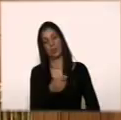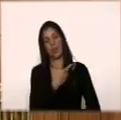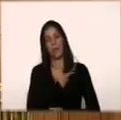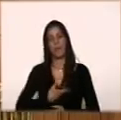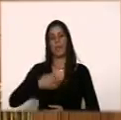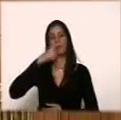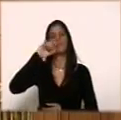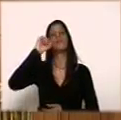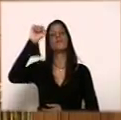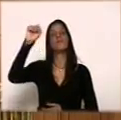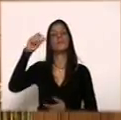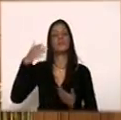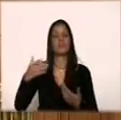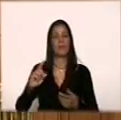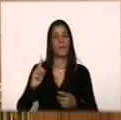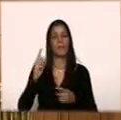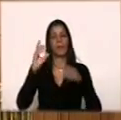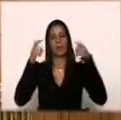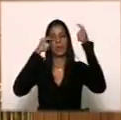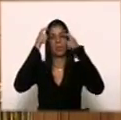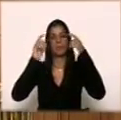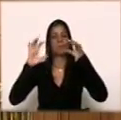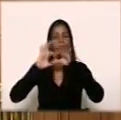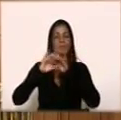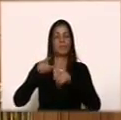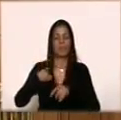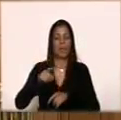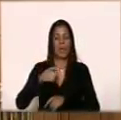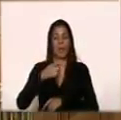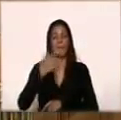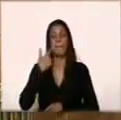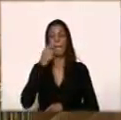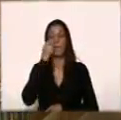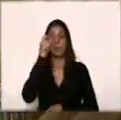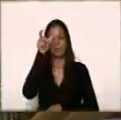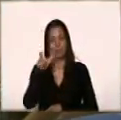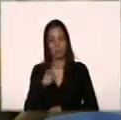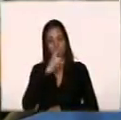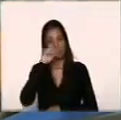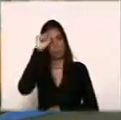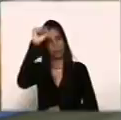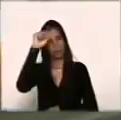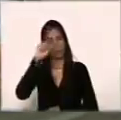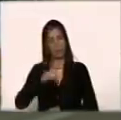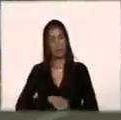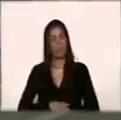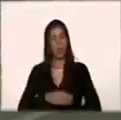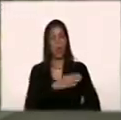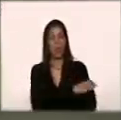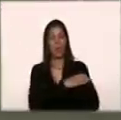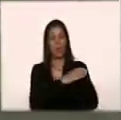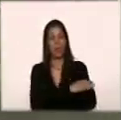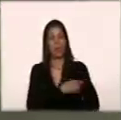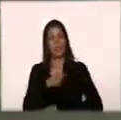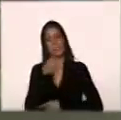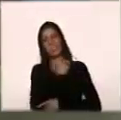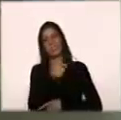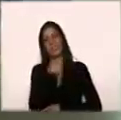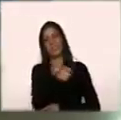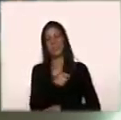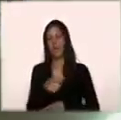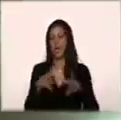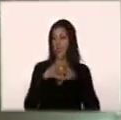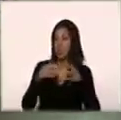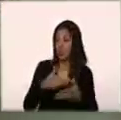presidente chavista, del primer presidente obrero, el compañero Nicolás Maduro Moros. Un ataque que nos golpea a todos